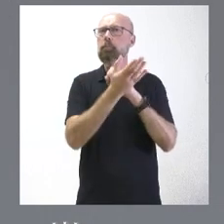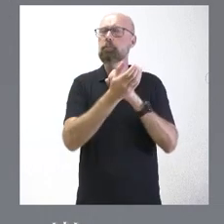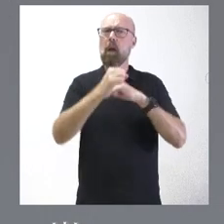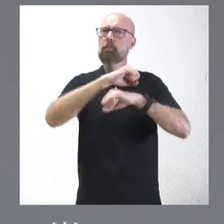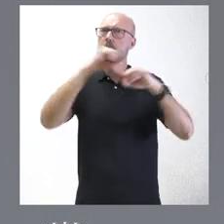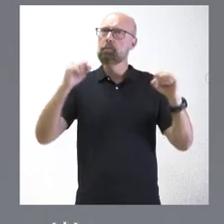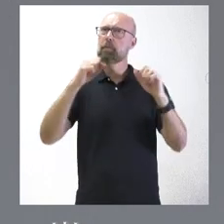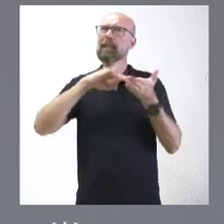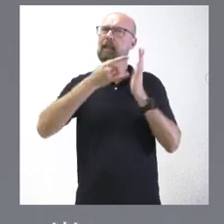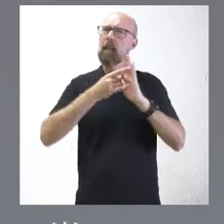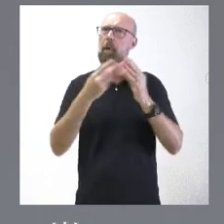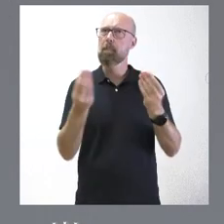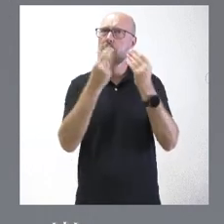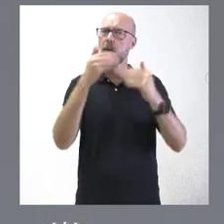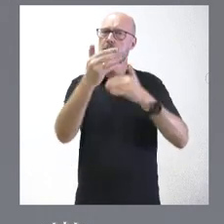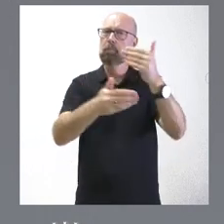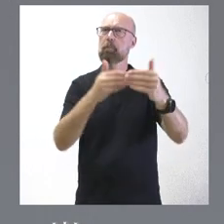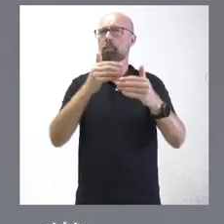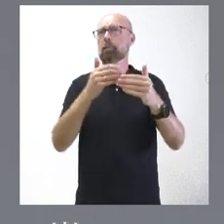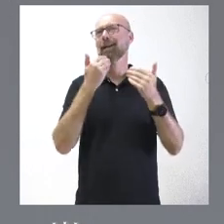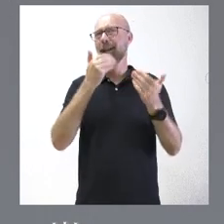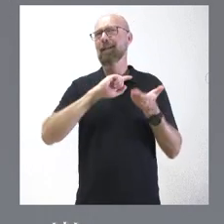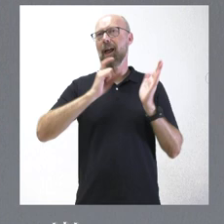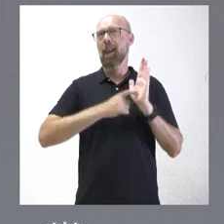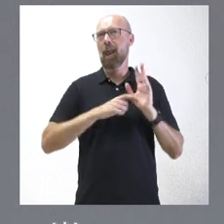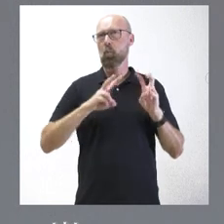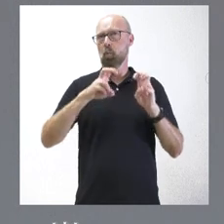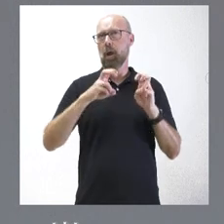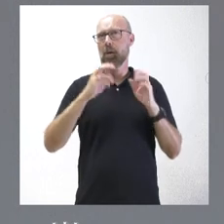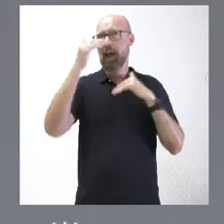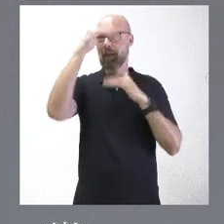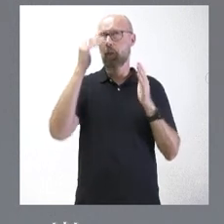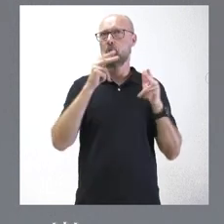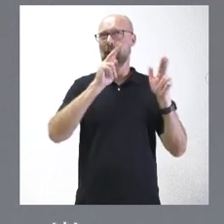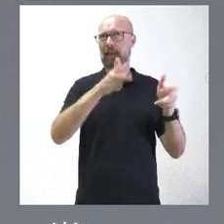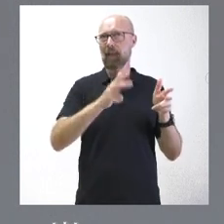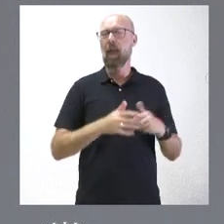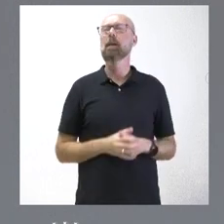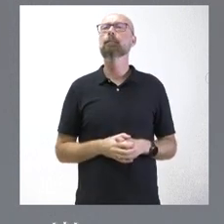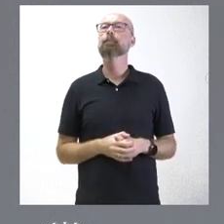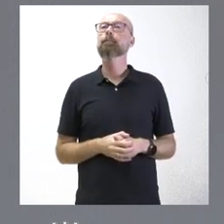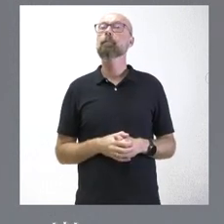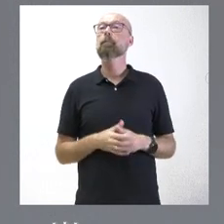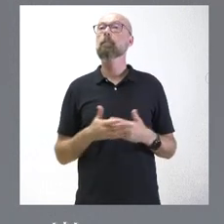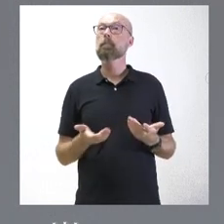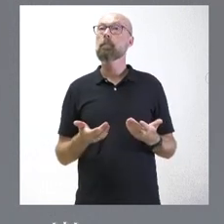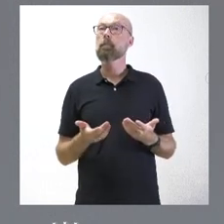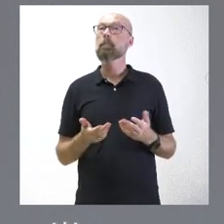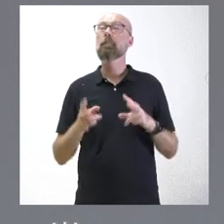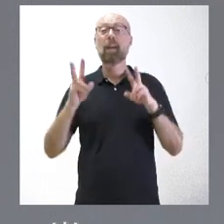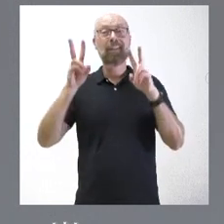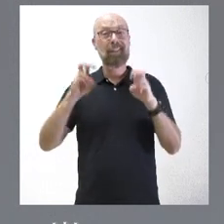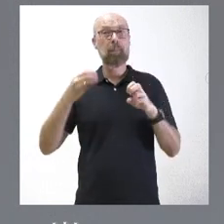con esta nueva ley de atención Residencial el tema del personal